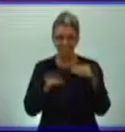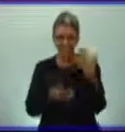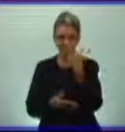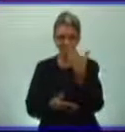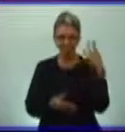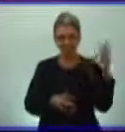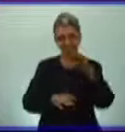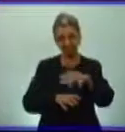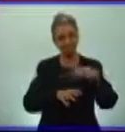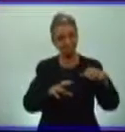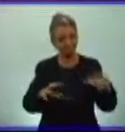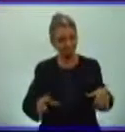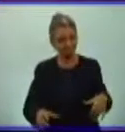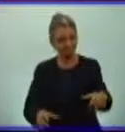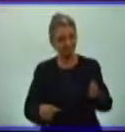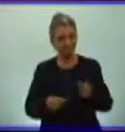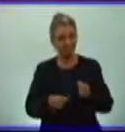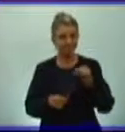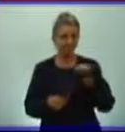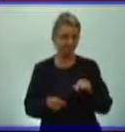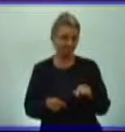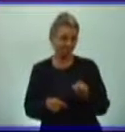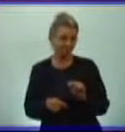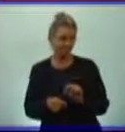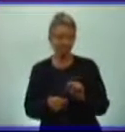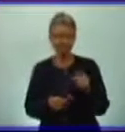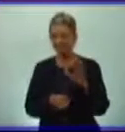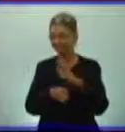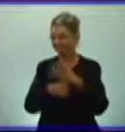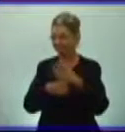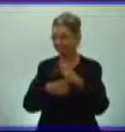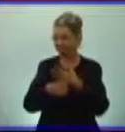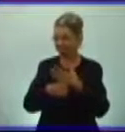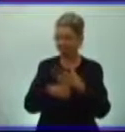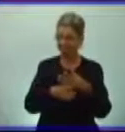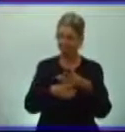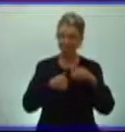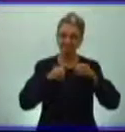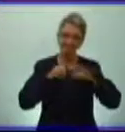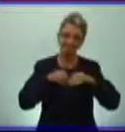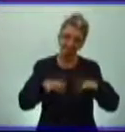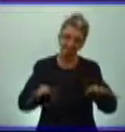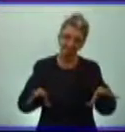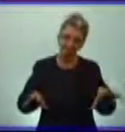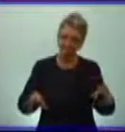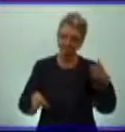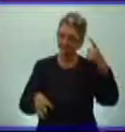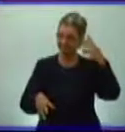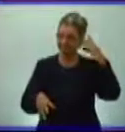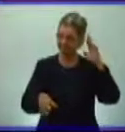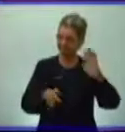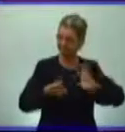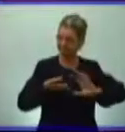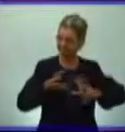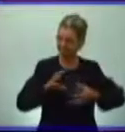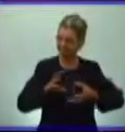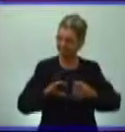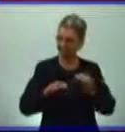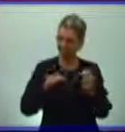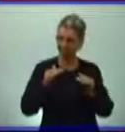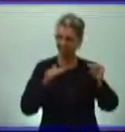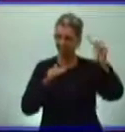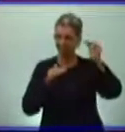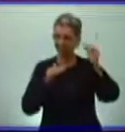los animales y cómo estos son variados en la naturaleza. Recuerdan su forma, su